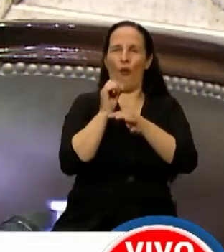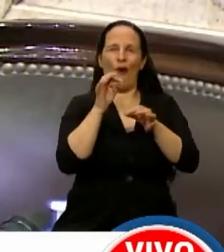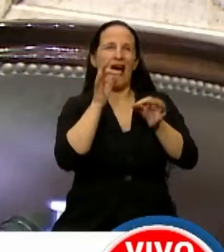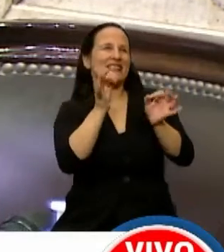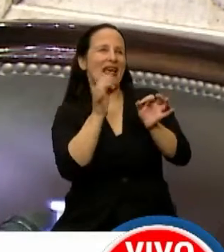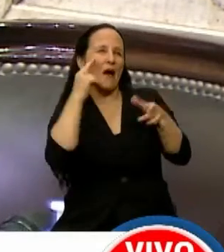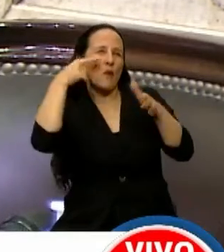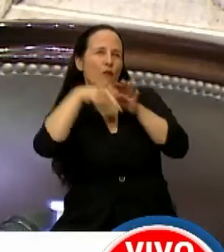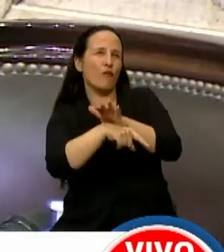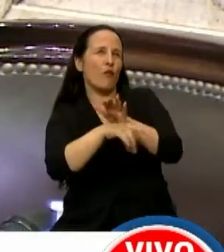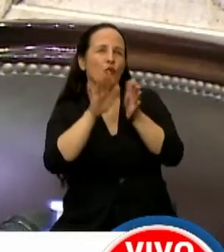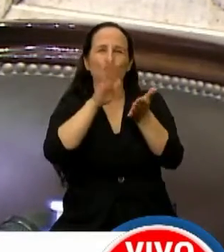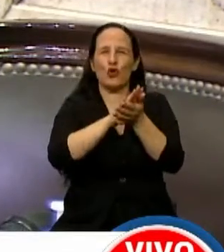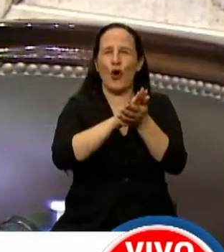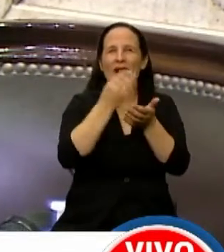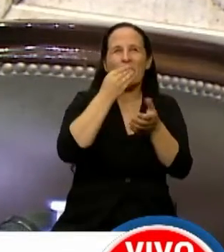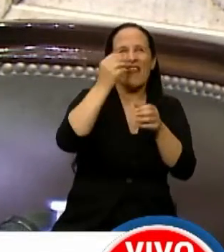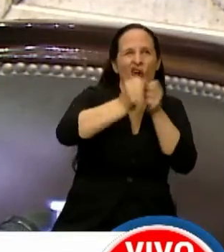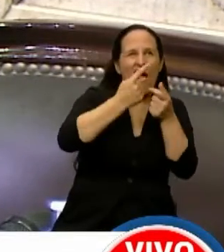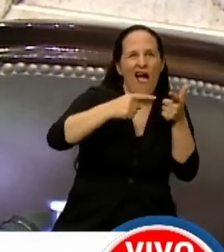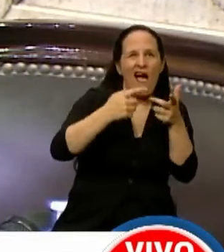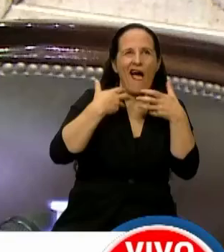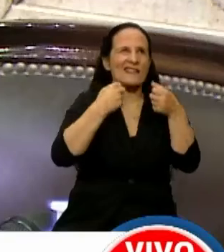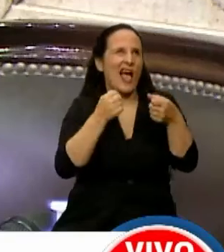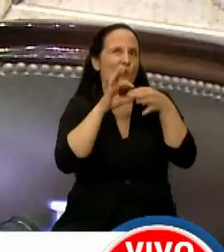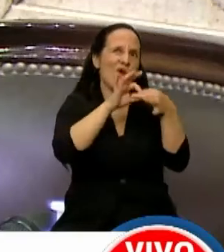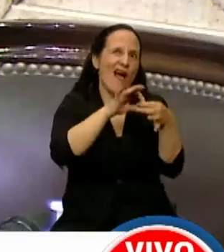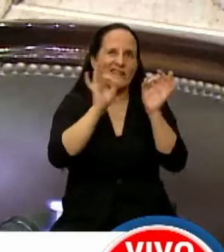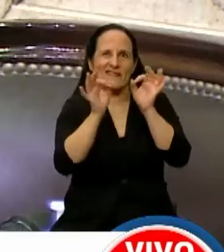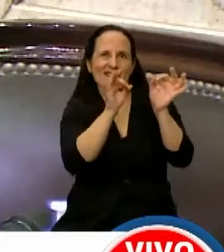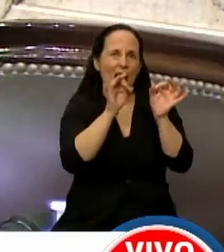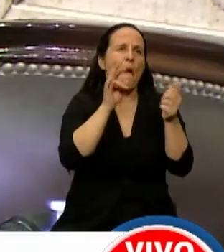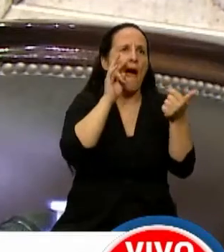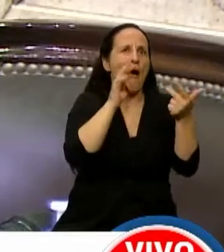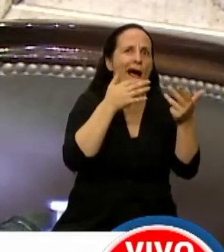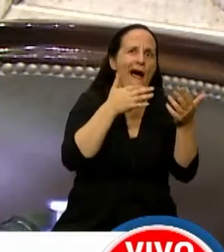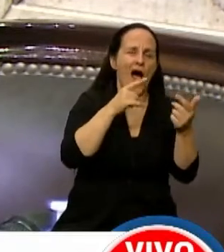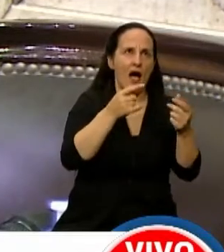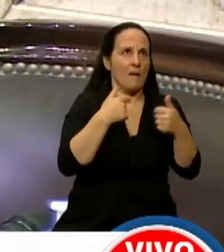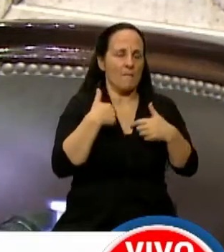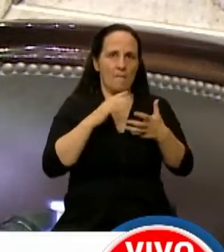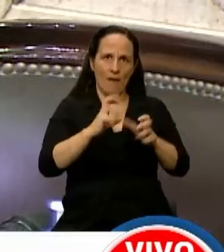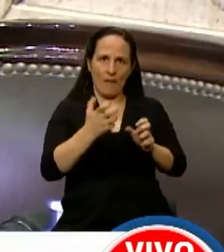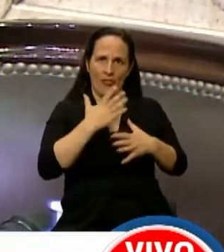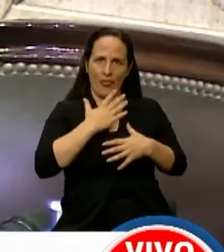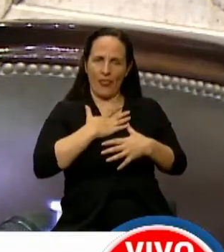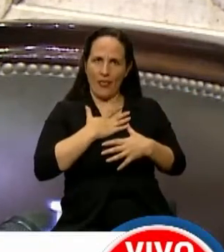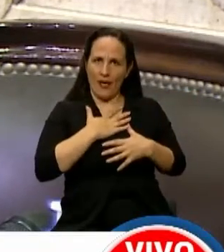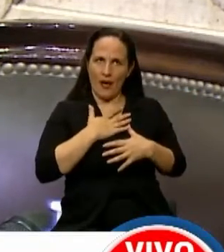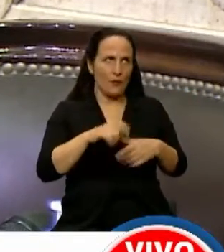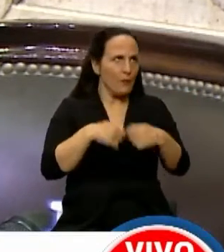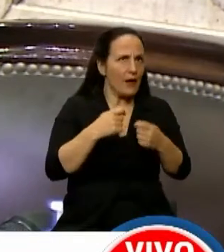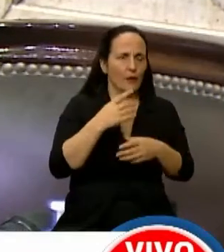en la materia de la salud, para poder entender de que esto le hace mal a nuestra